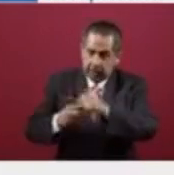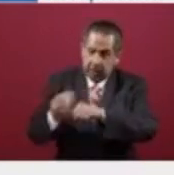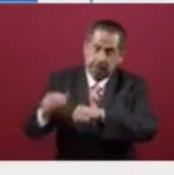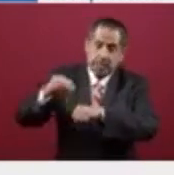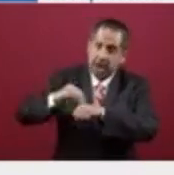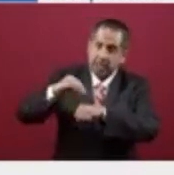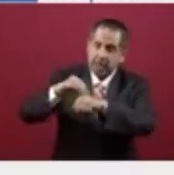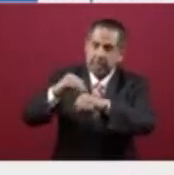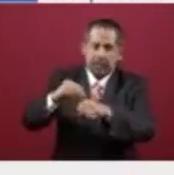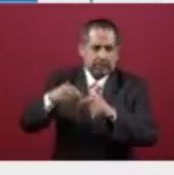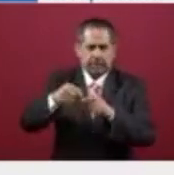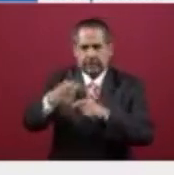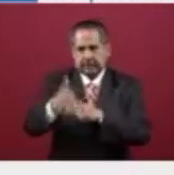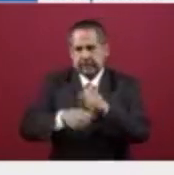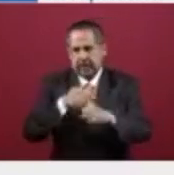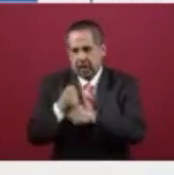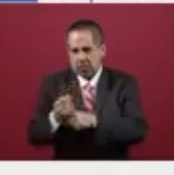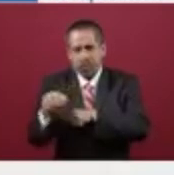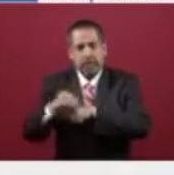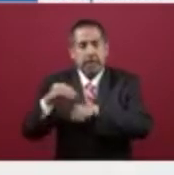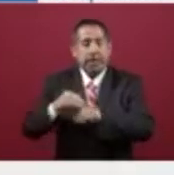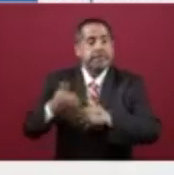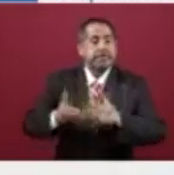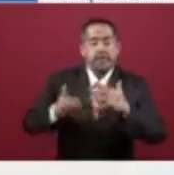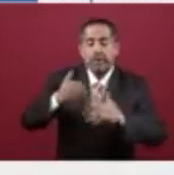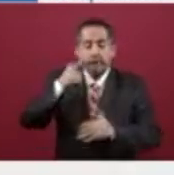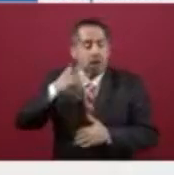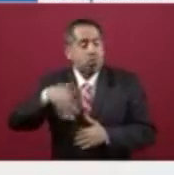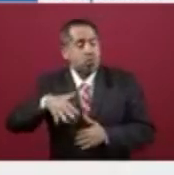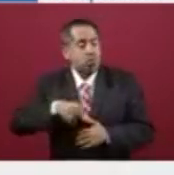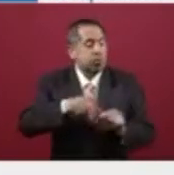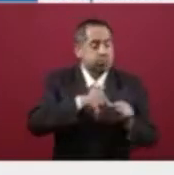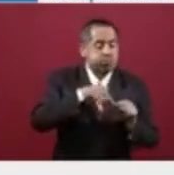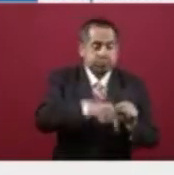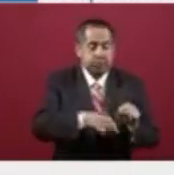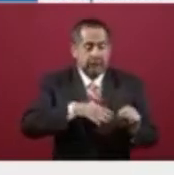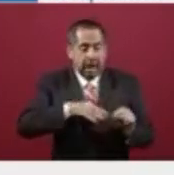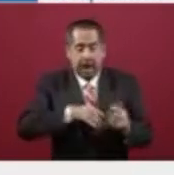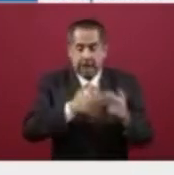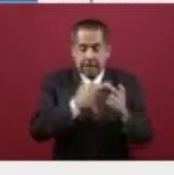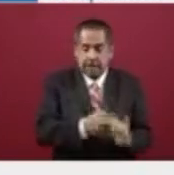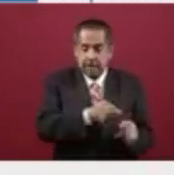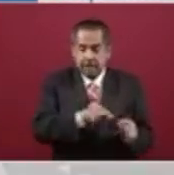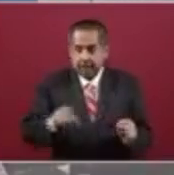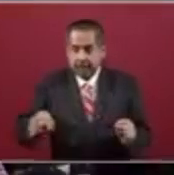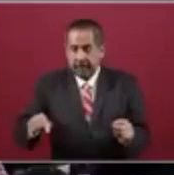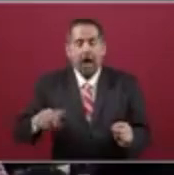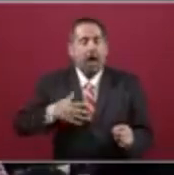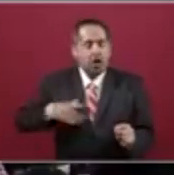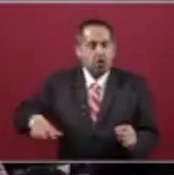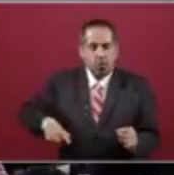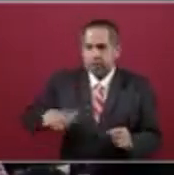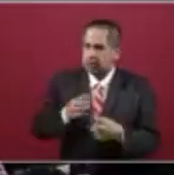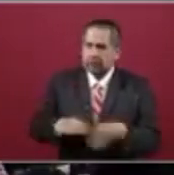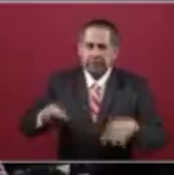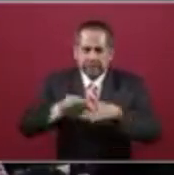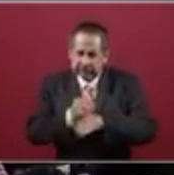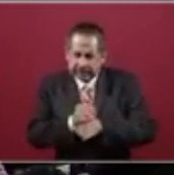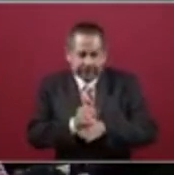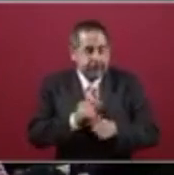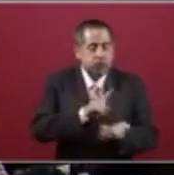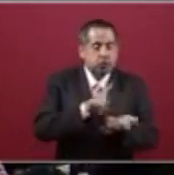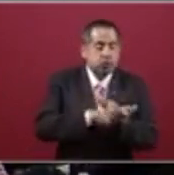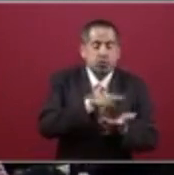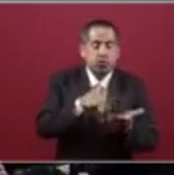de lo que vaya arrojando la exploración, que en esta administración cobra una relevancia muy